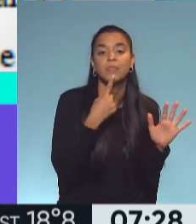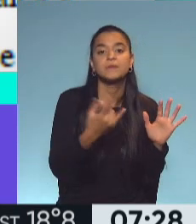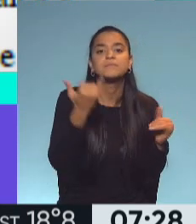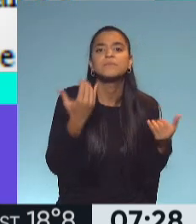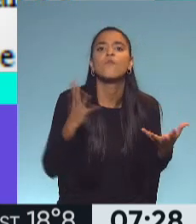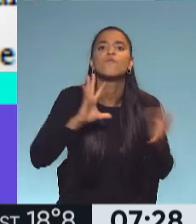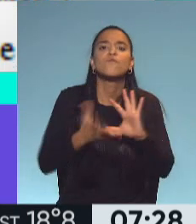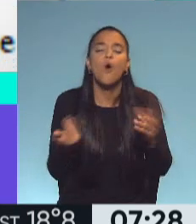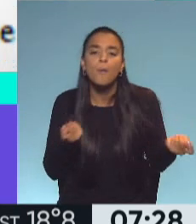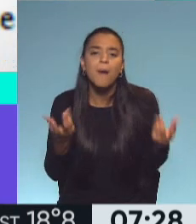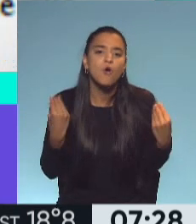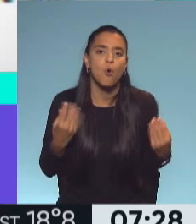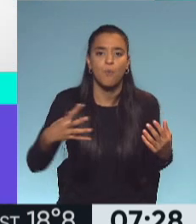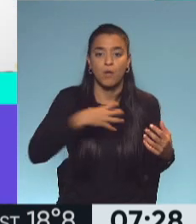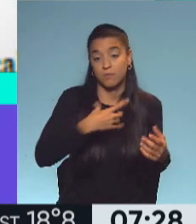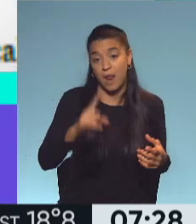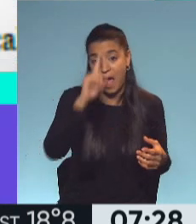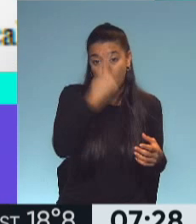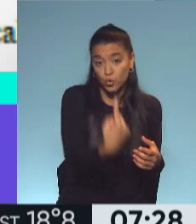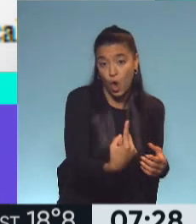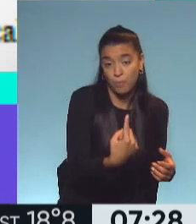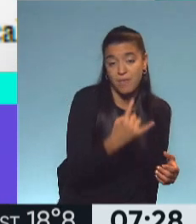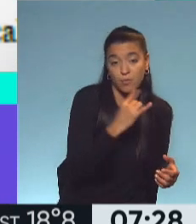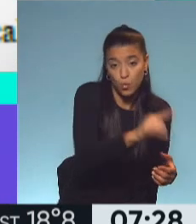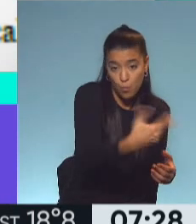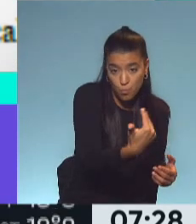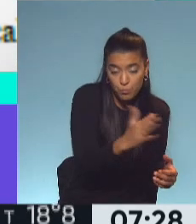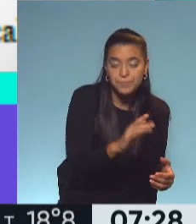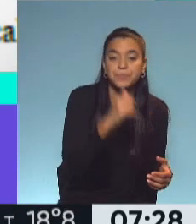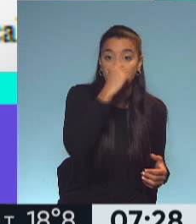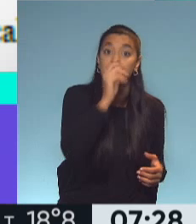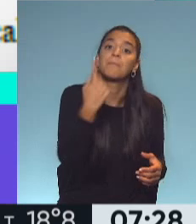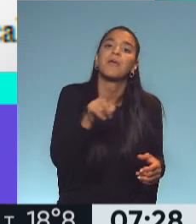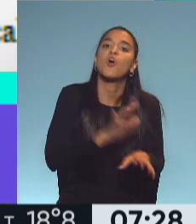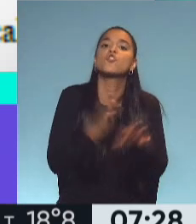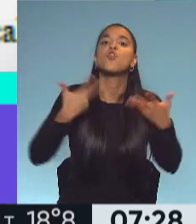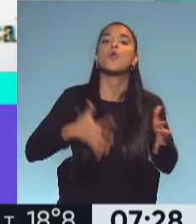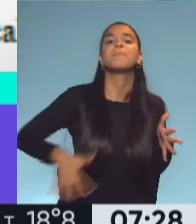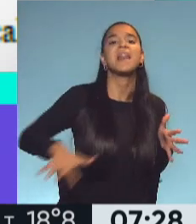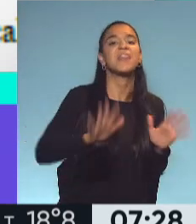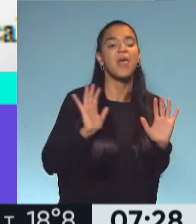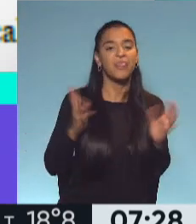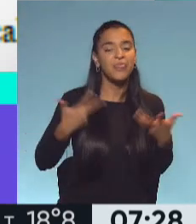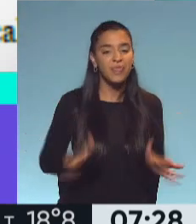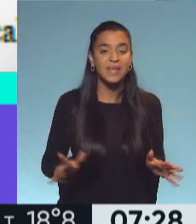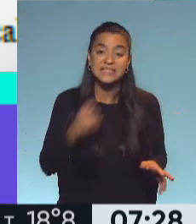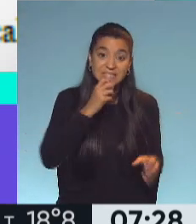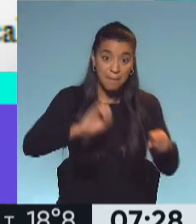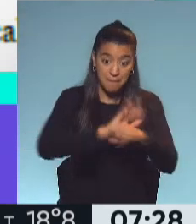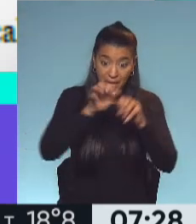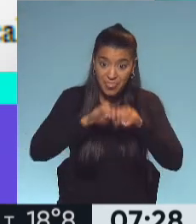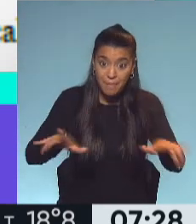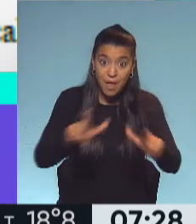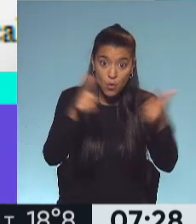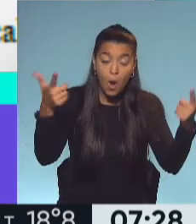qué manera se dan las clases. Volvemos a la autonomía. Claro, pero en un contexto de normalidad. Si no hubiera pandemia y